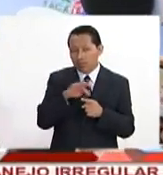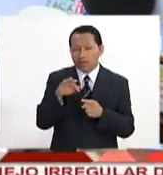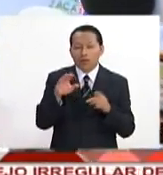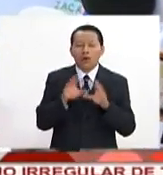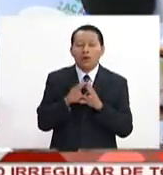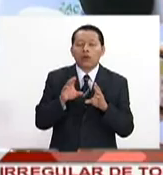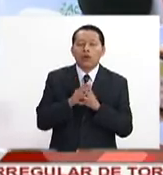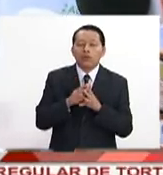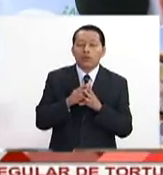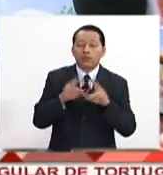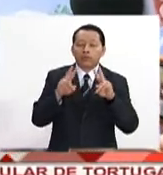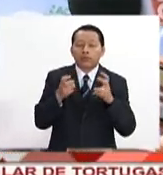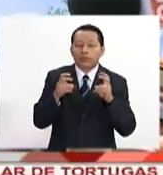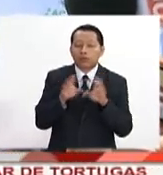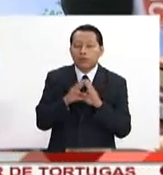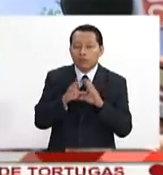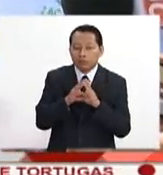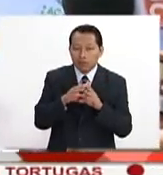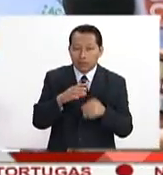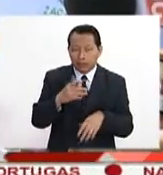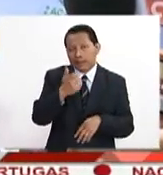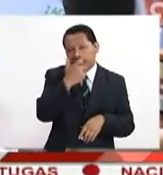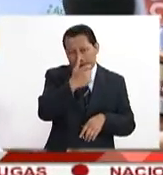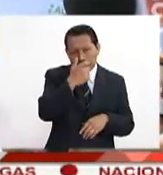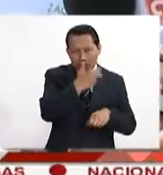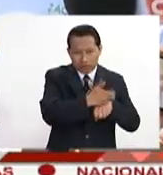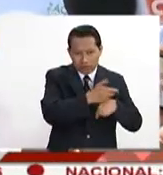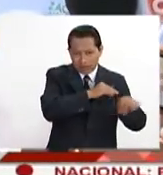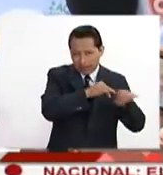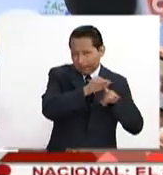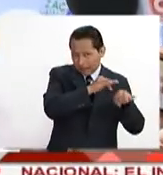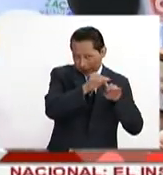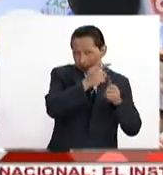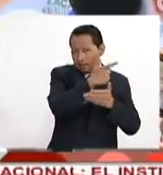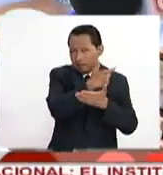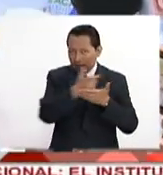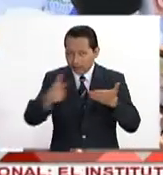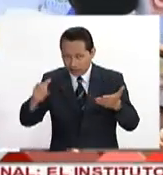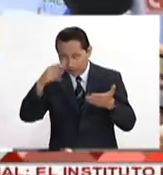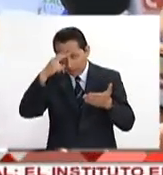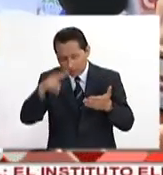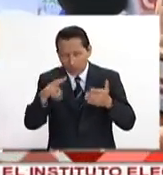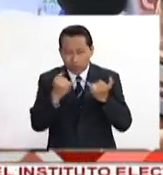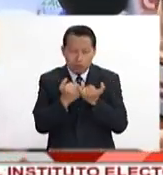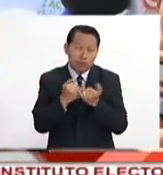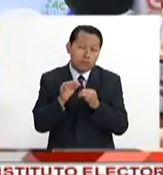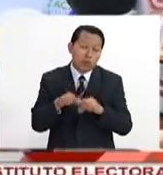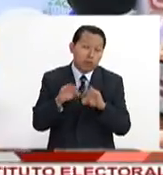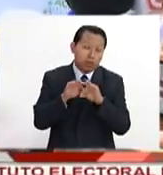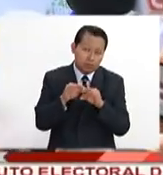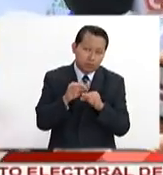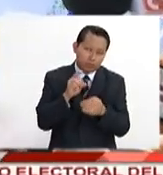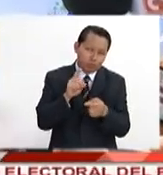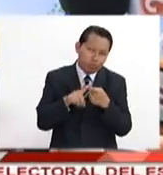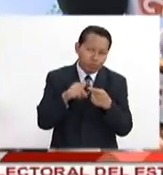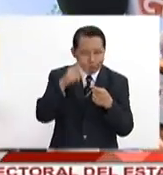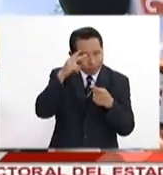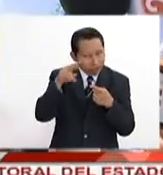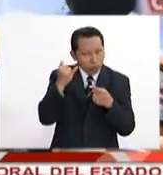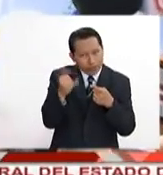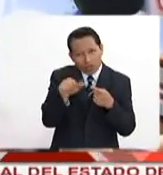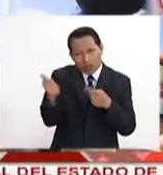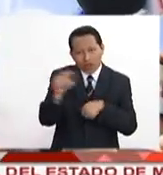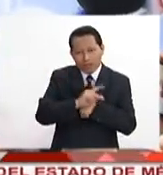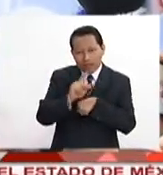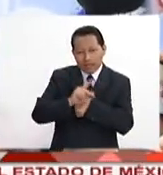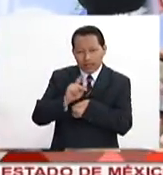un tema de las remesas que es relevante para México, pero es relevante también para muchos otros países y por lo tanto sentimos que no